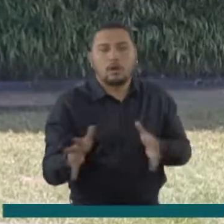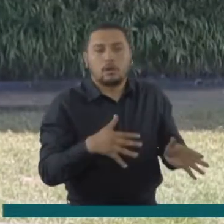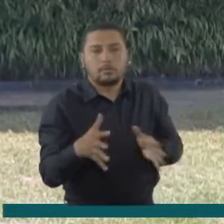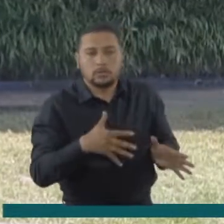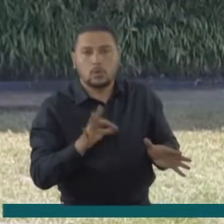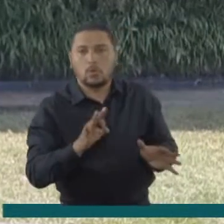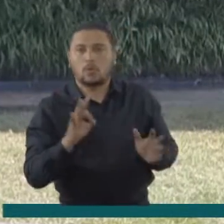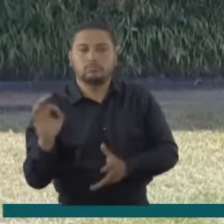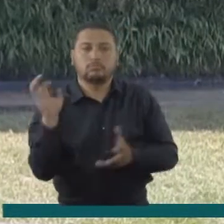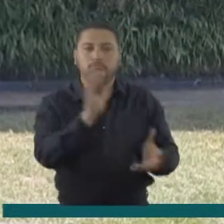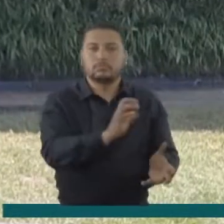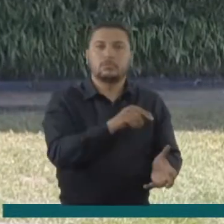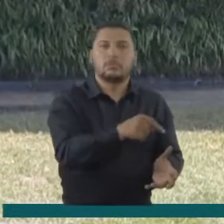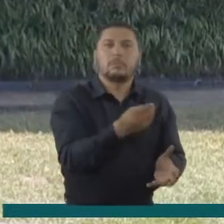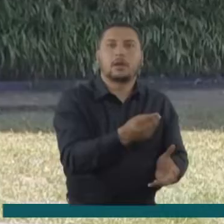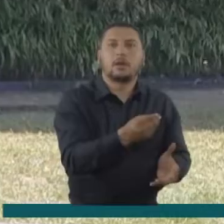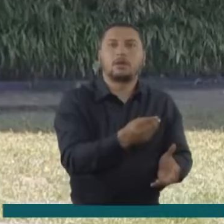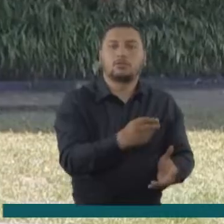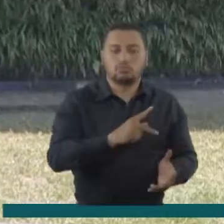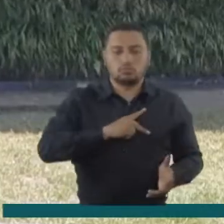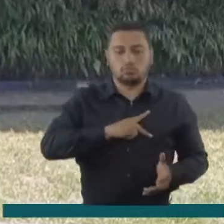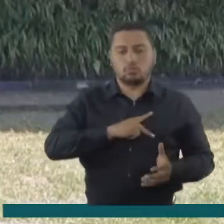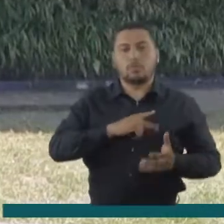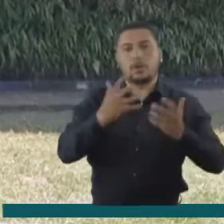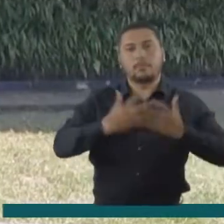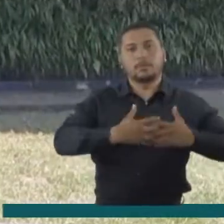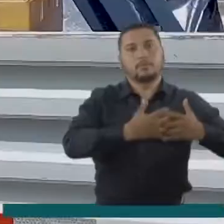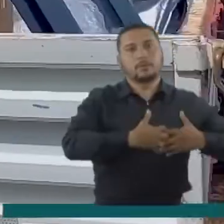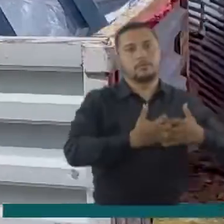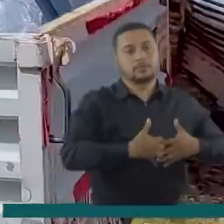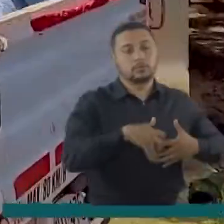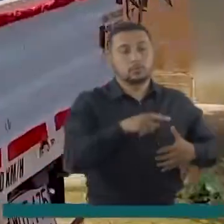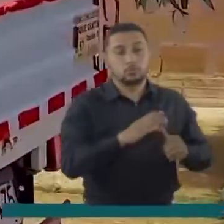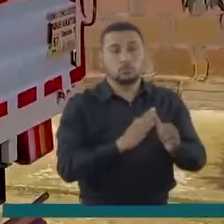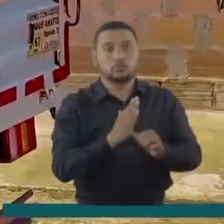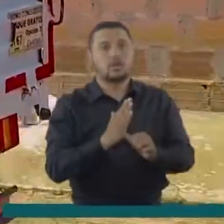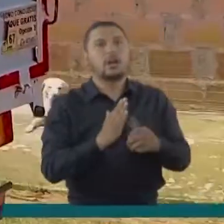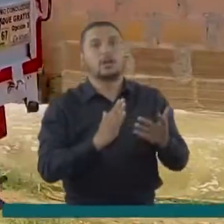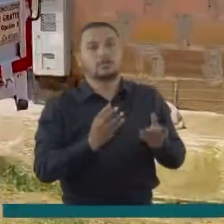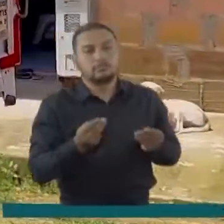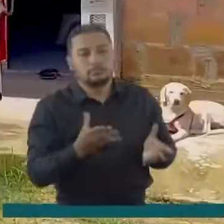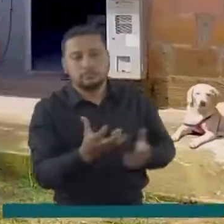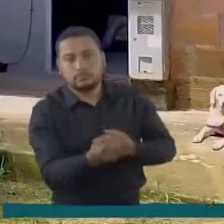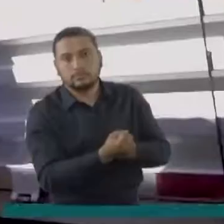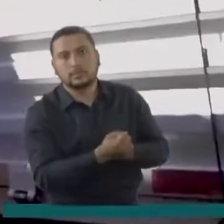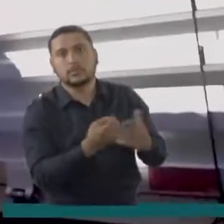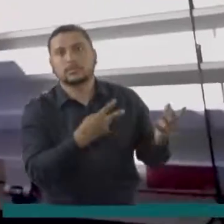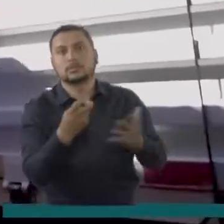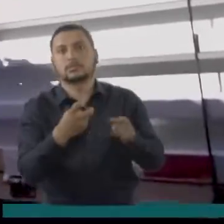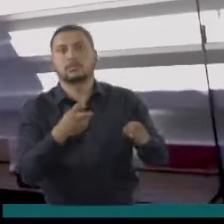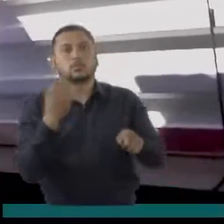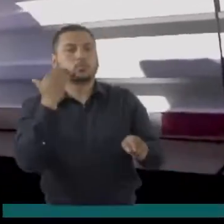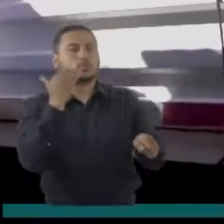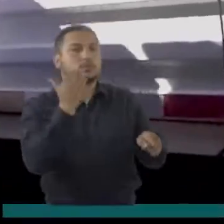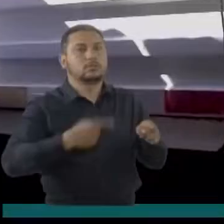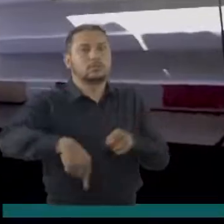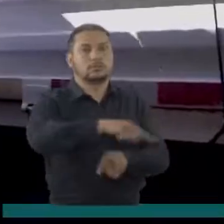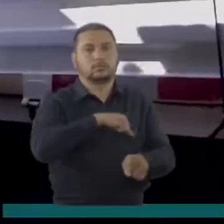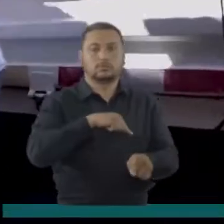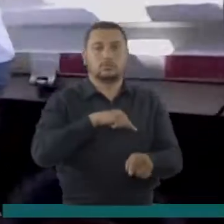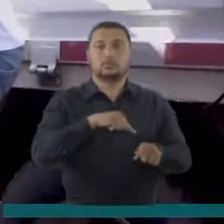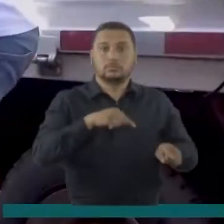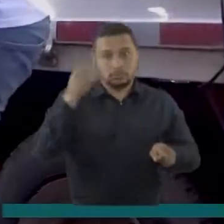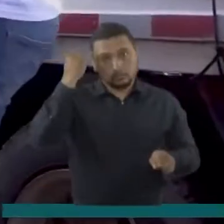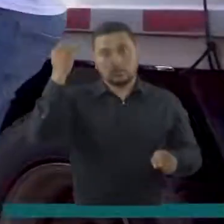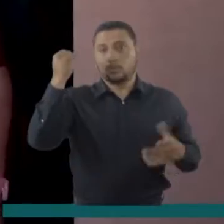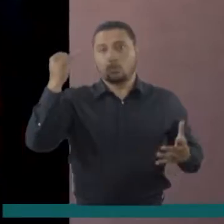entrega de equipos e insumos para sus microempresas. El programa proyecta beneficiar a 700 mujeres en los 19 municipios del departamento.